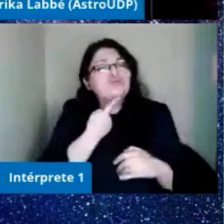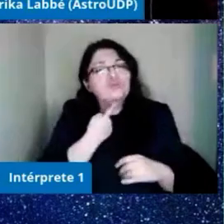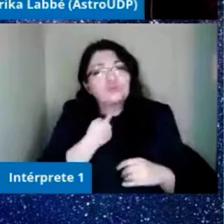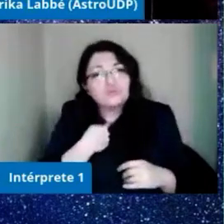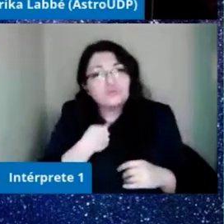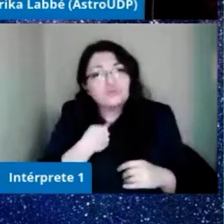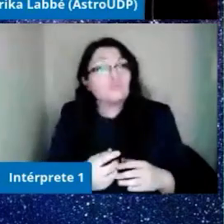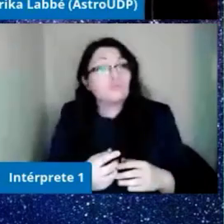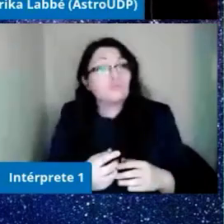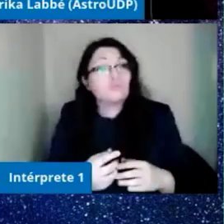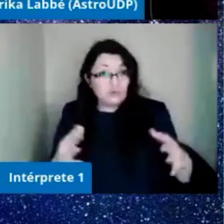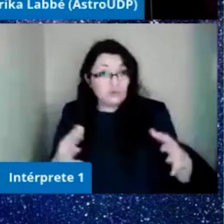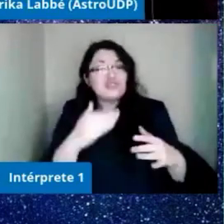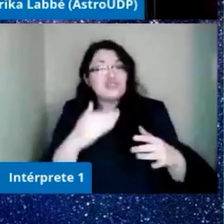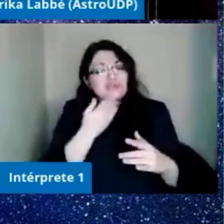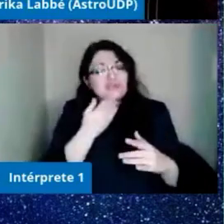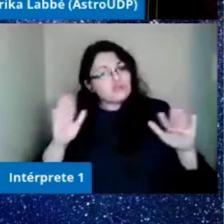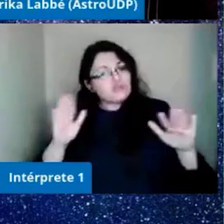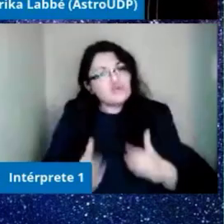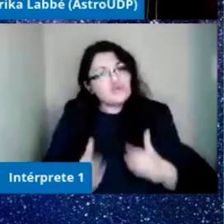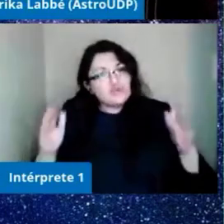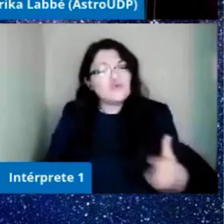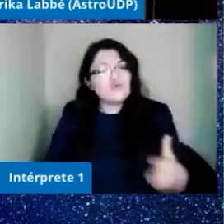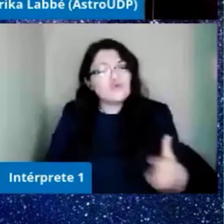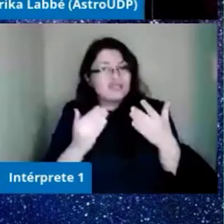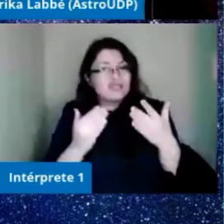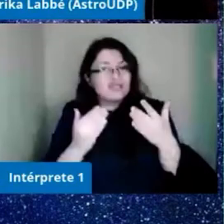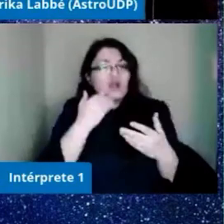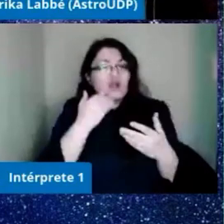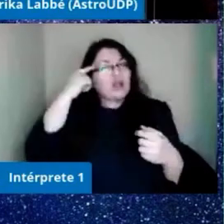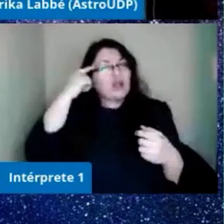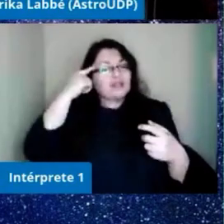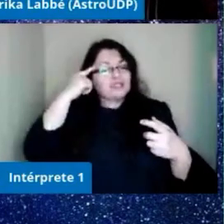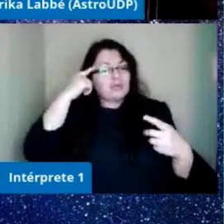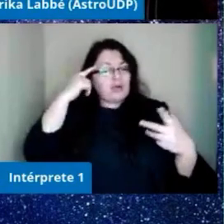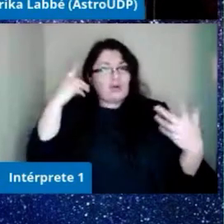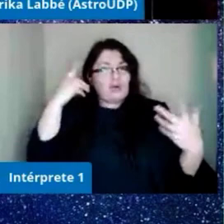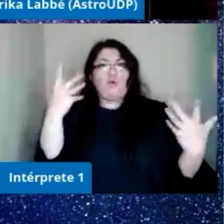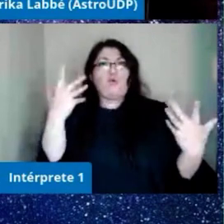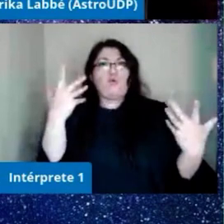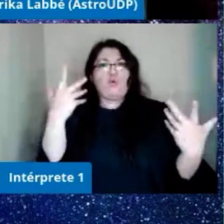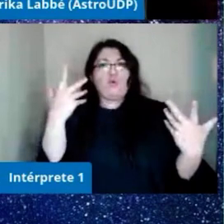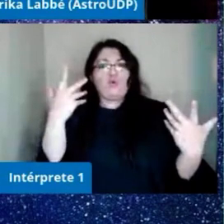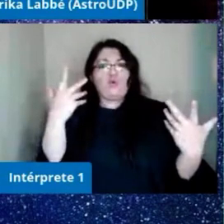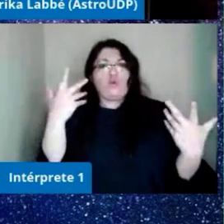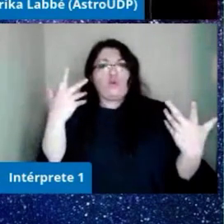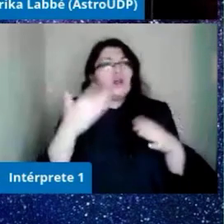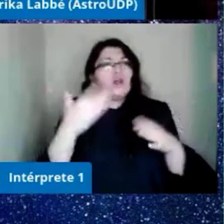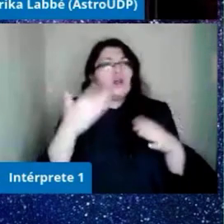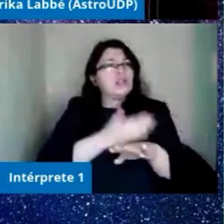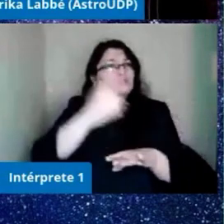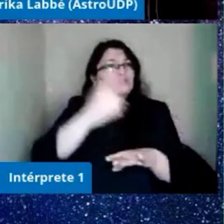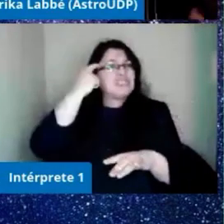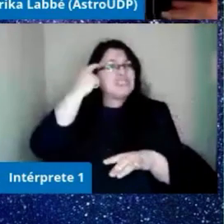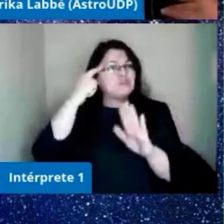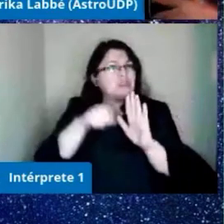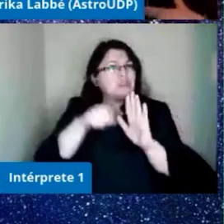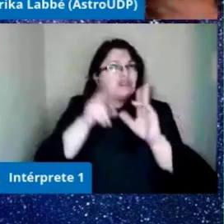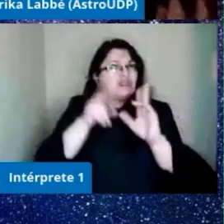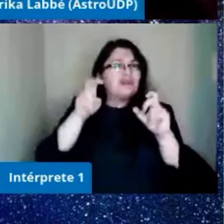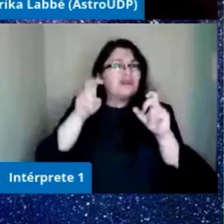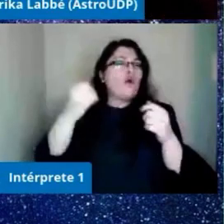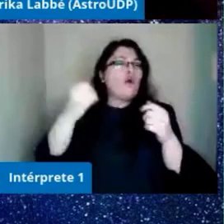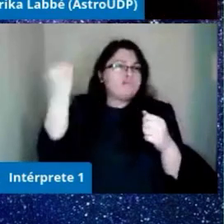muy motivantes, te remecen un poco la cabeza en términos de los prejuicios que uno puede tener con la discapacidad, y no solo a